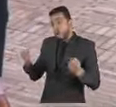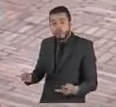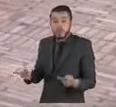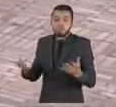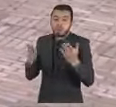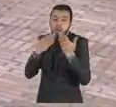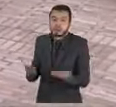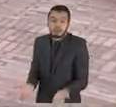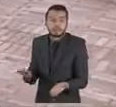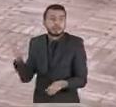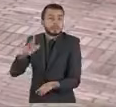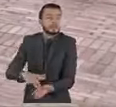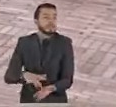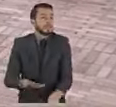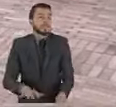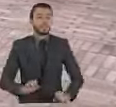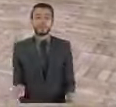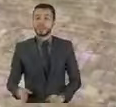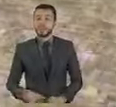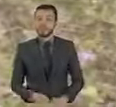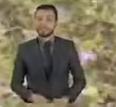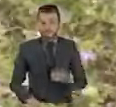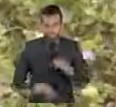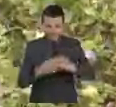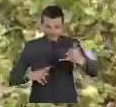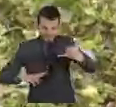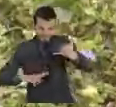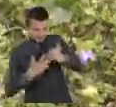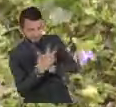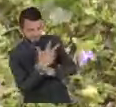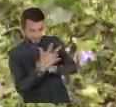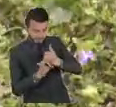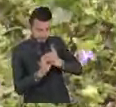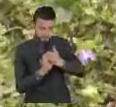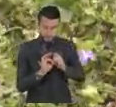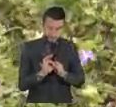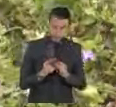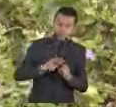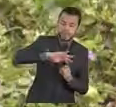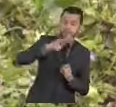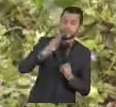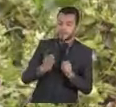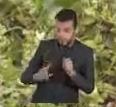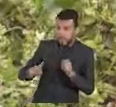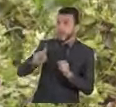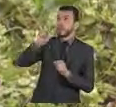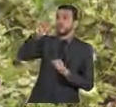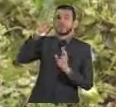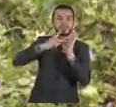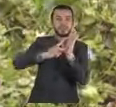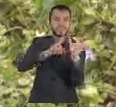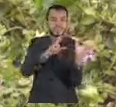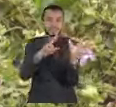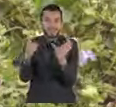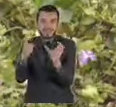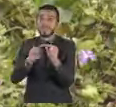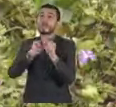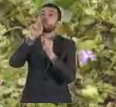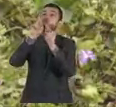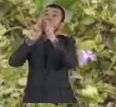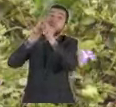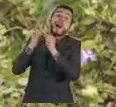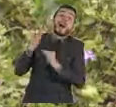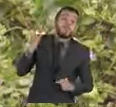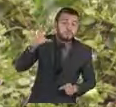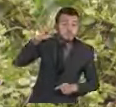porque a pesar de estar en esta meseta a 2.600 metros de altura, a 3.500 tenemos la ventaja de tener el sistema de páramos más grande